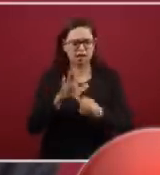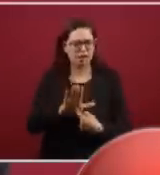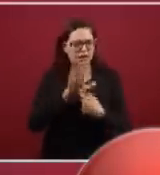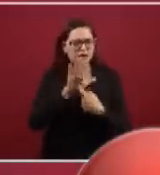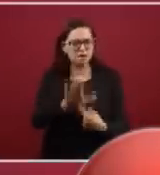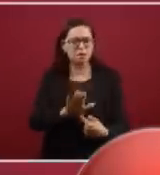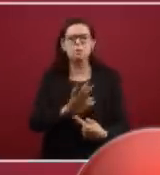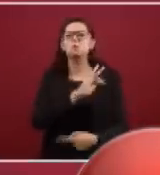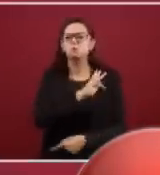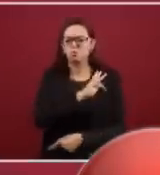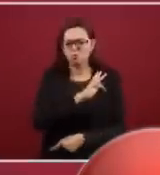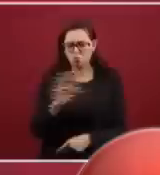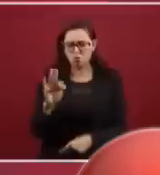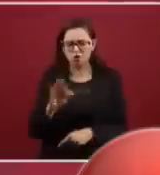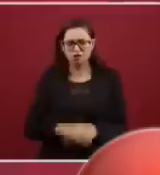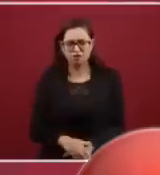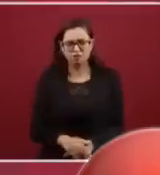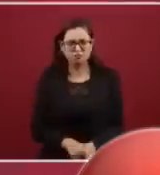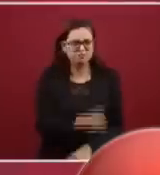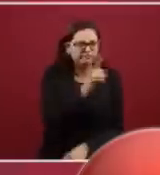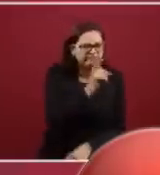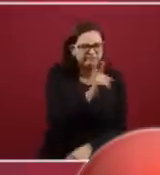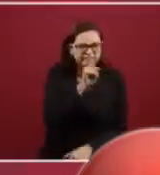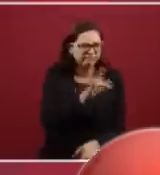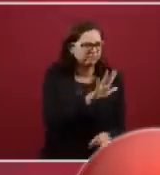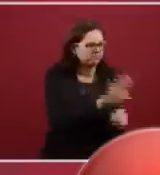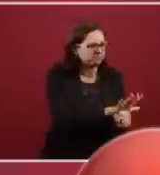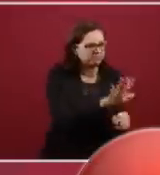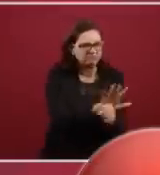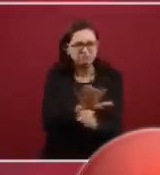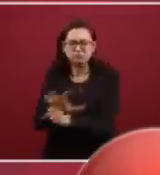nada de censura